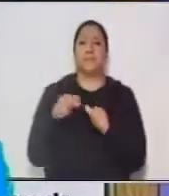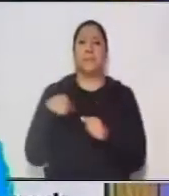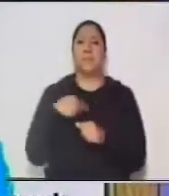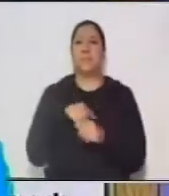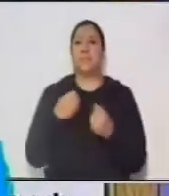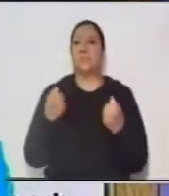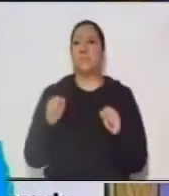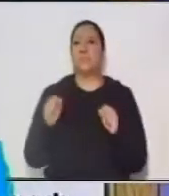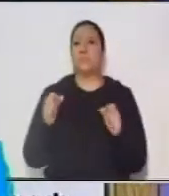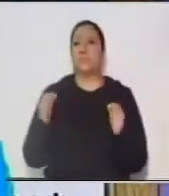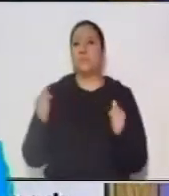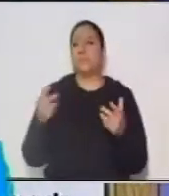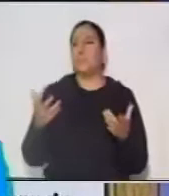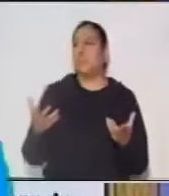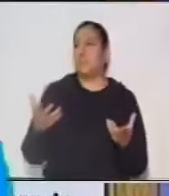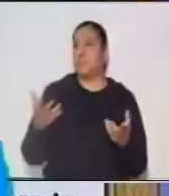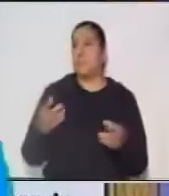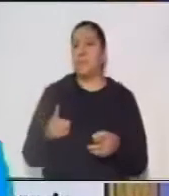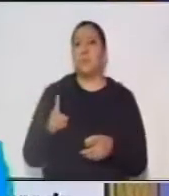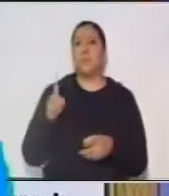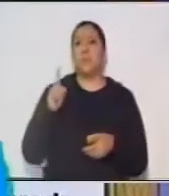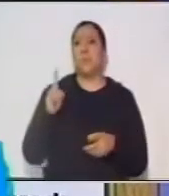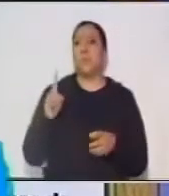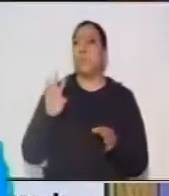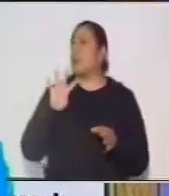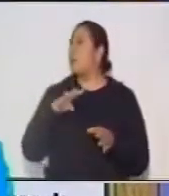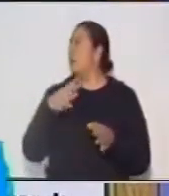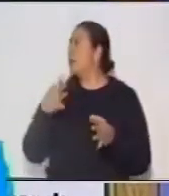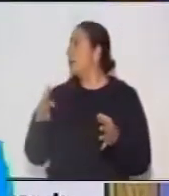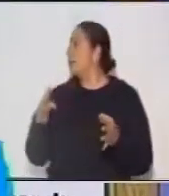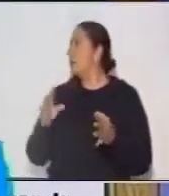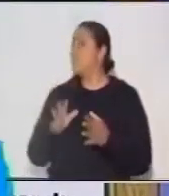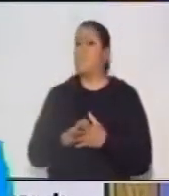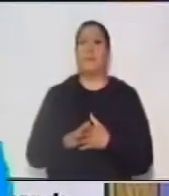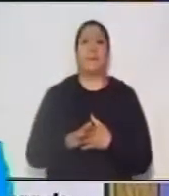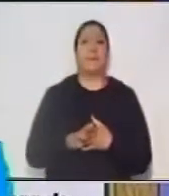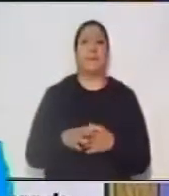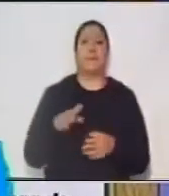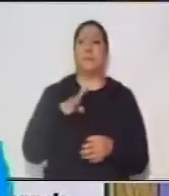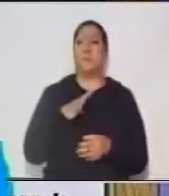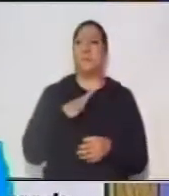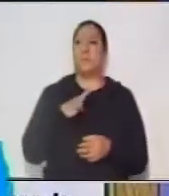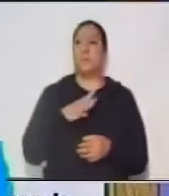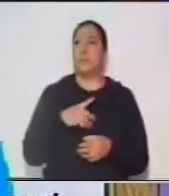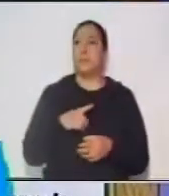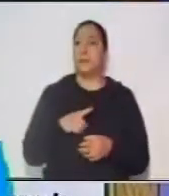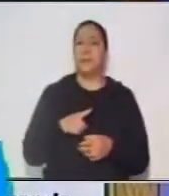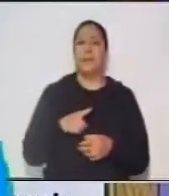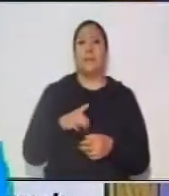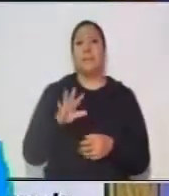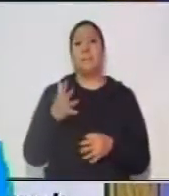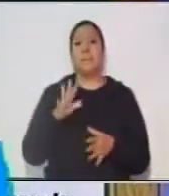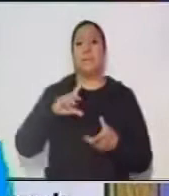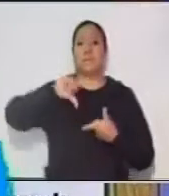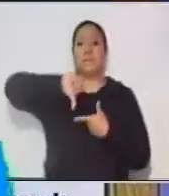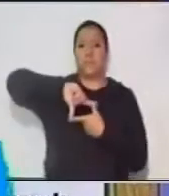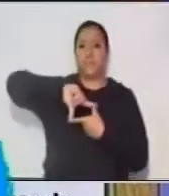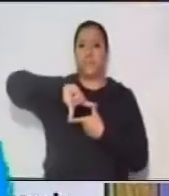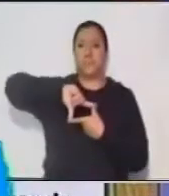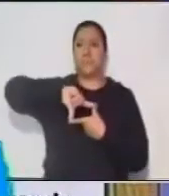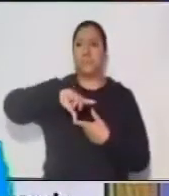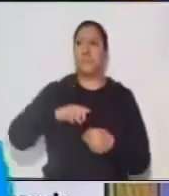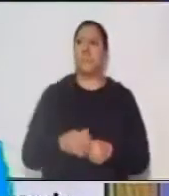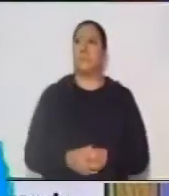hacer es una construcción para que nos quede como un rectángulo.